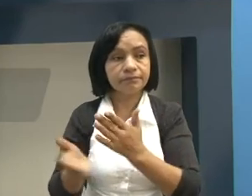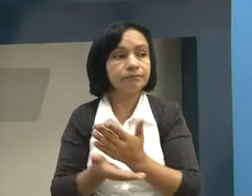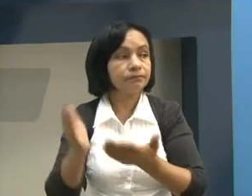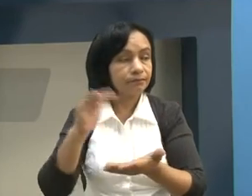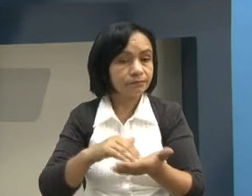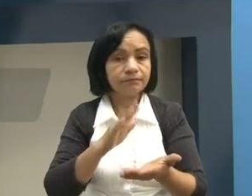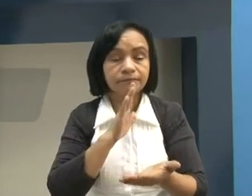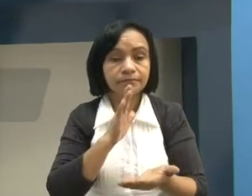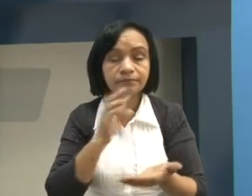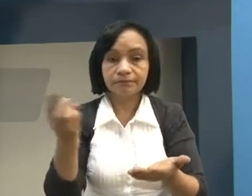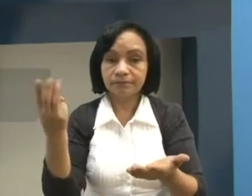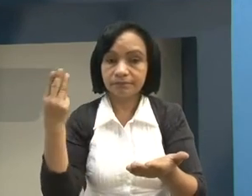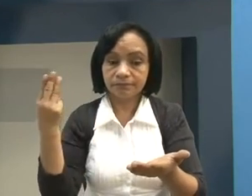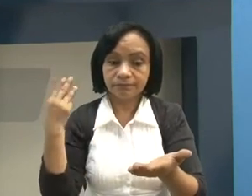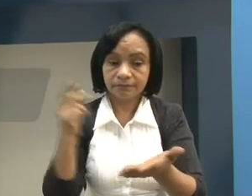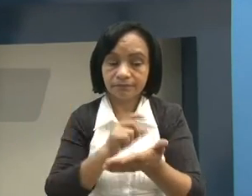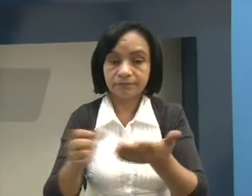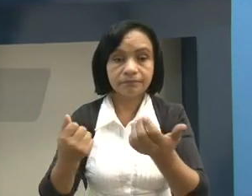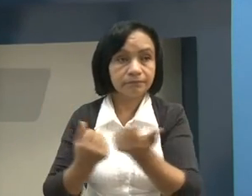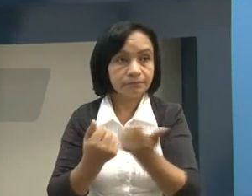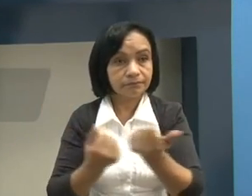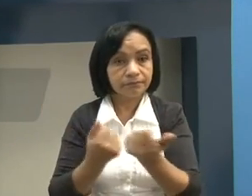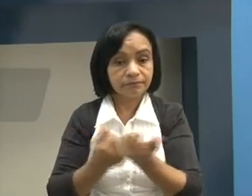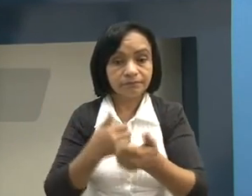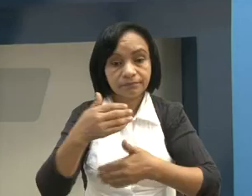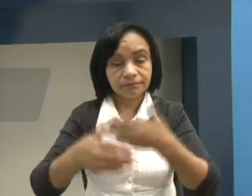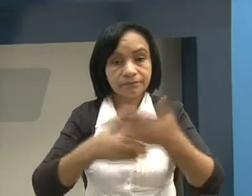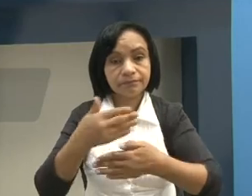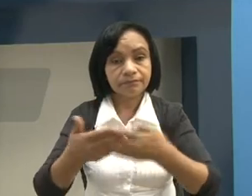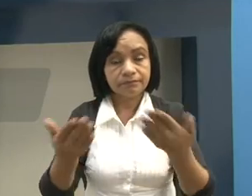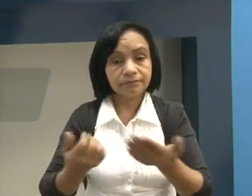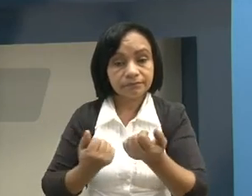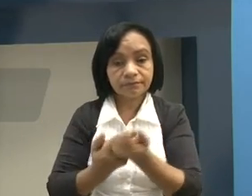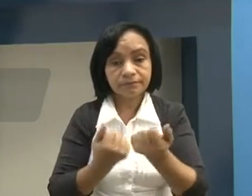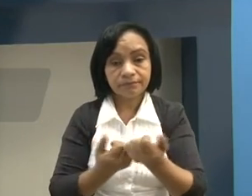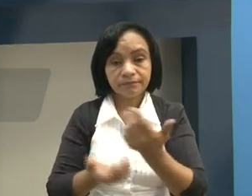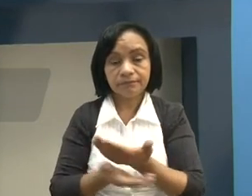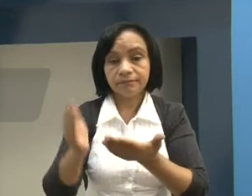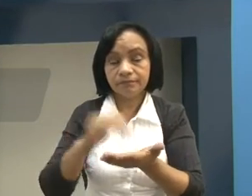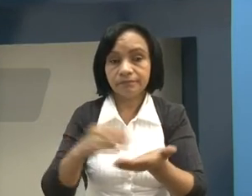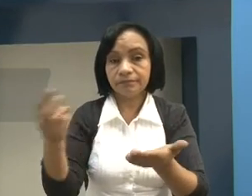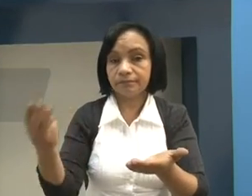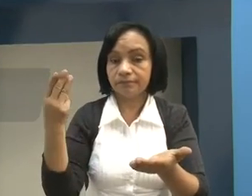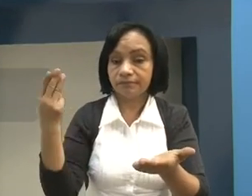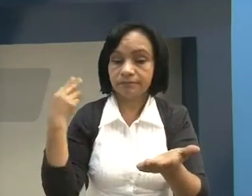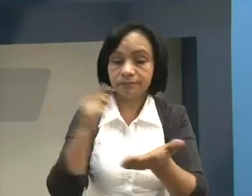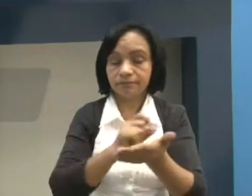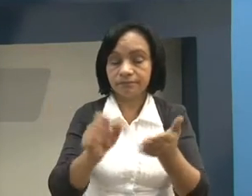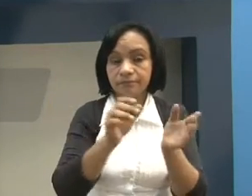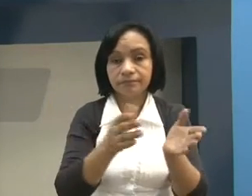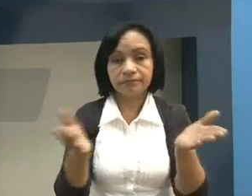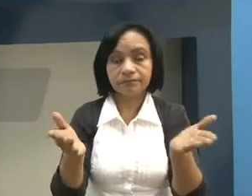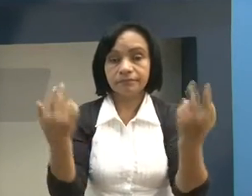hemos hablado con los maestros, hemos estado respaldando todo este proceso de reubicación también en funciones de los maestros y